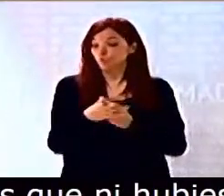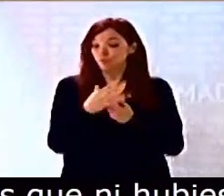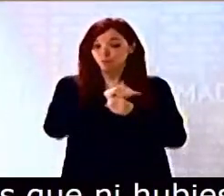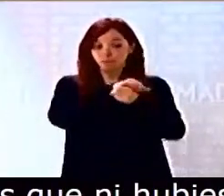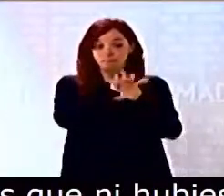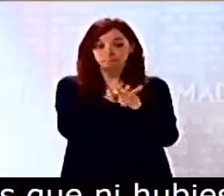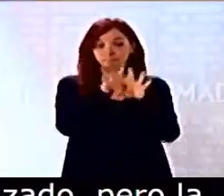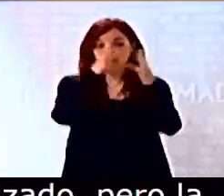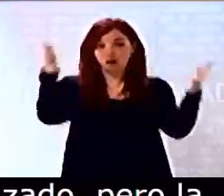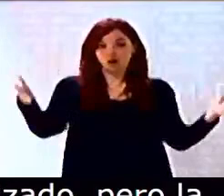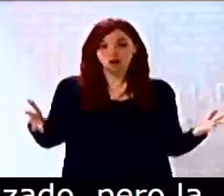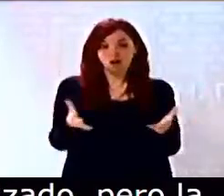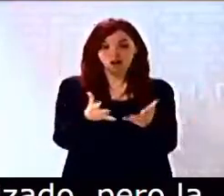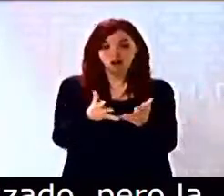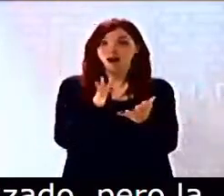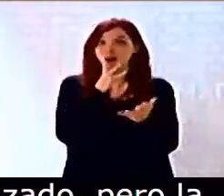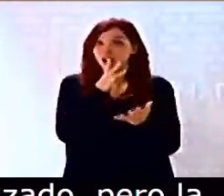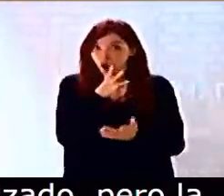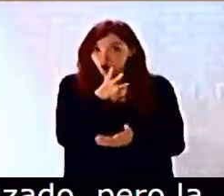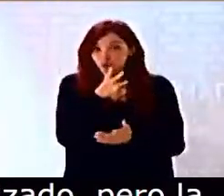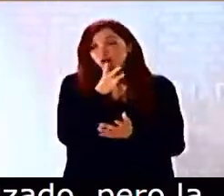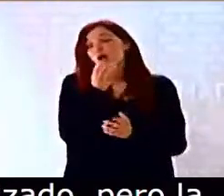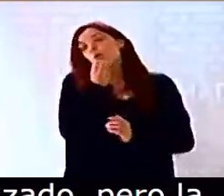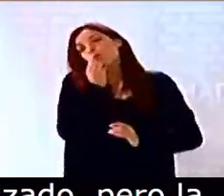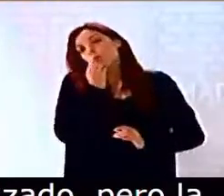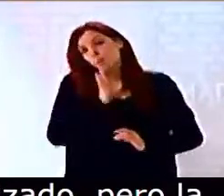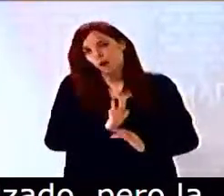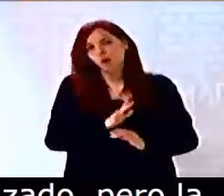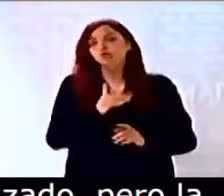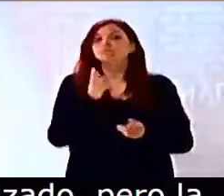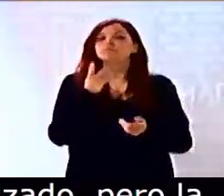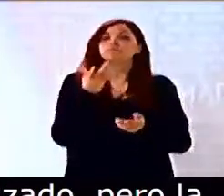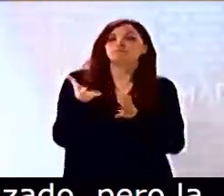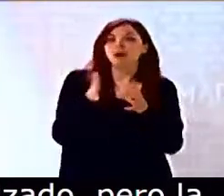pandemia estamos en una cifra relativamente controlada.